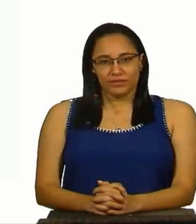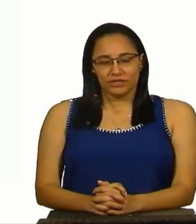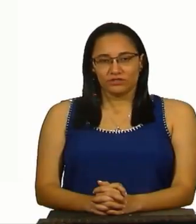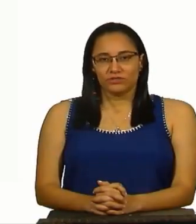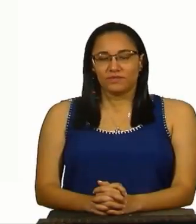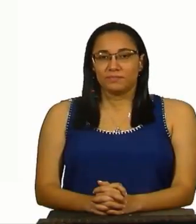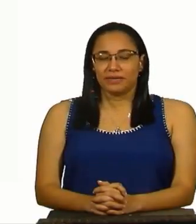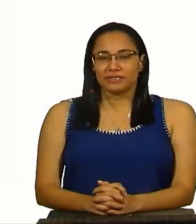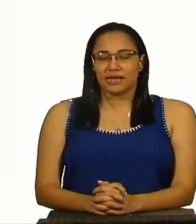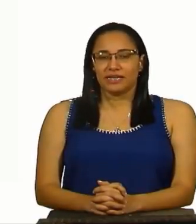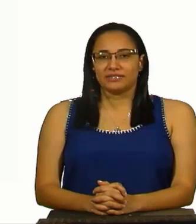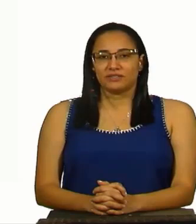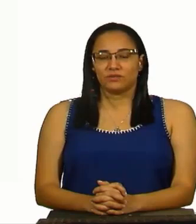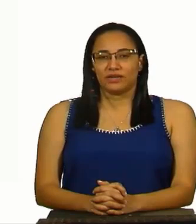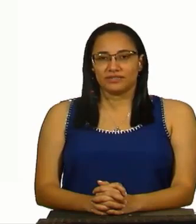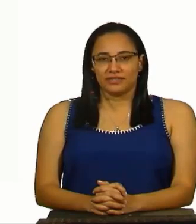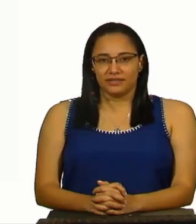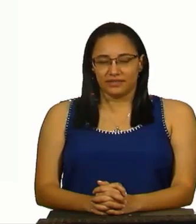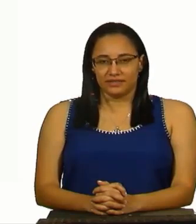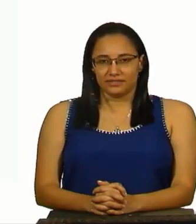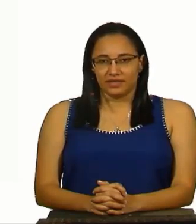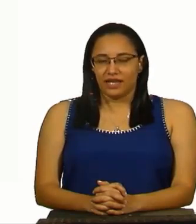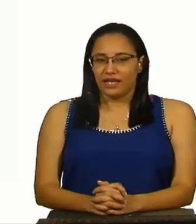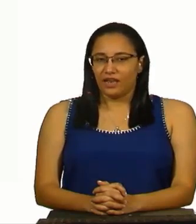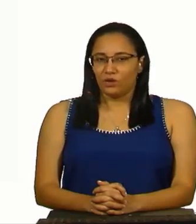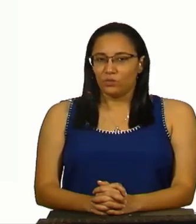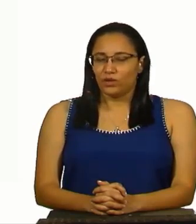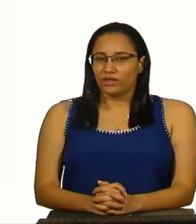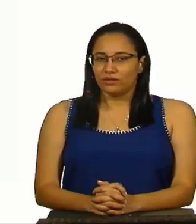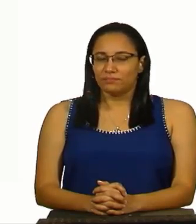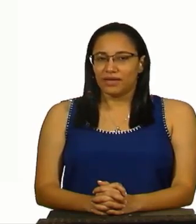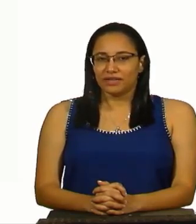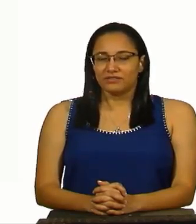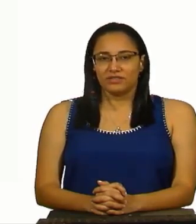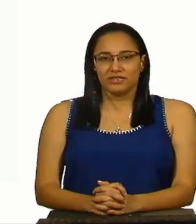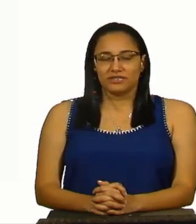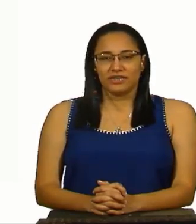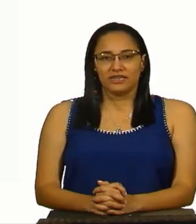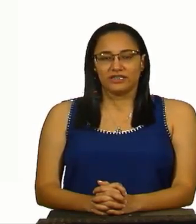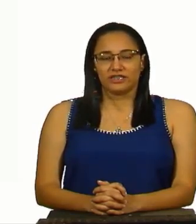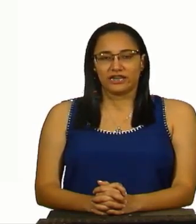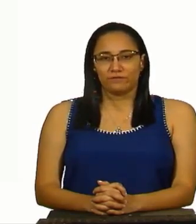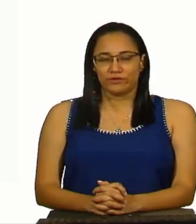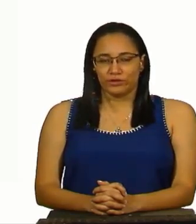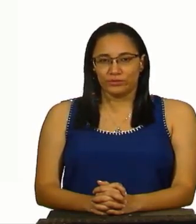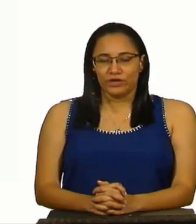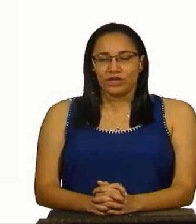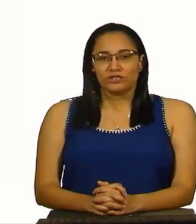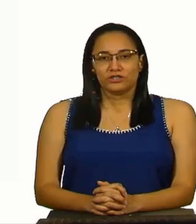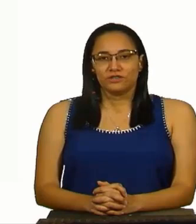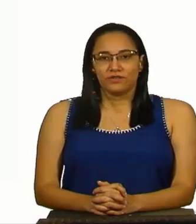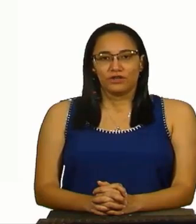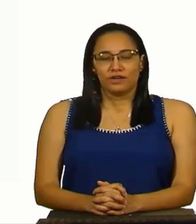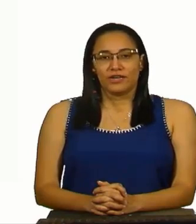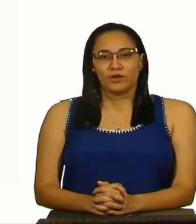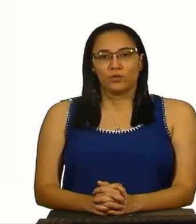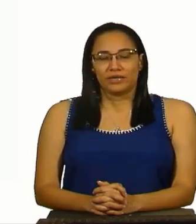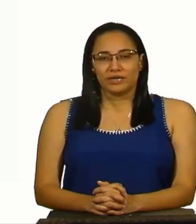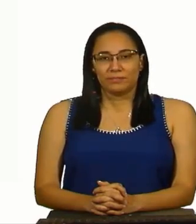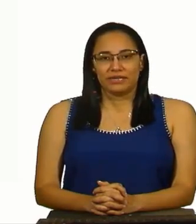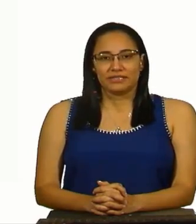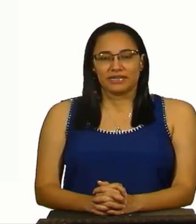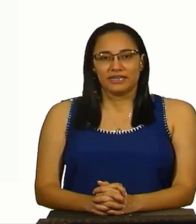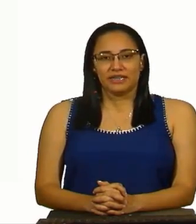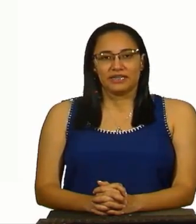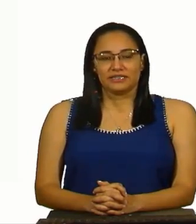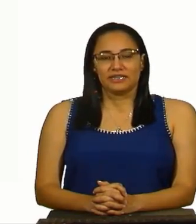Hola y bienvenidos una vez más a esta su clase de inglés. Hello, welcome back to this English Time for You. Yo soy Fabiola Valle